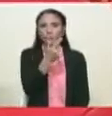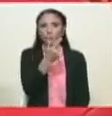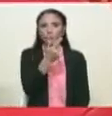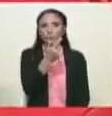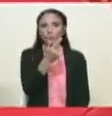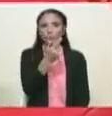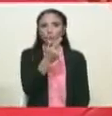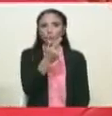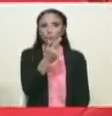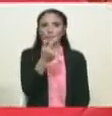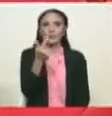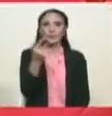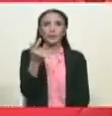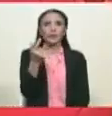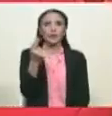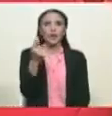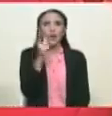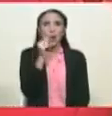estos años.